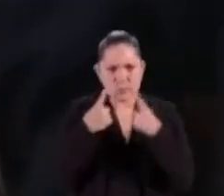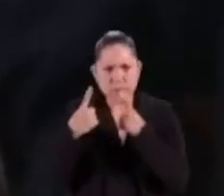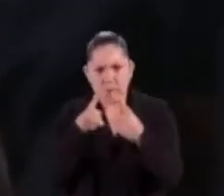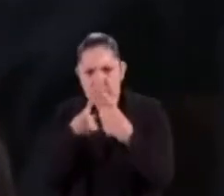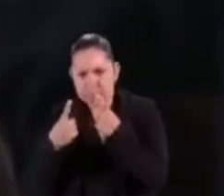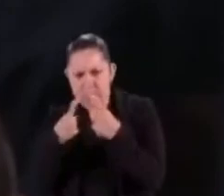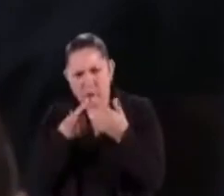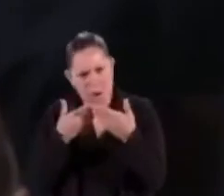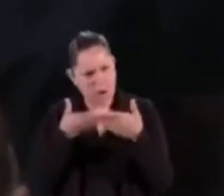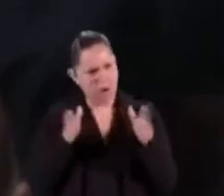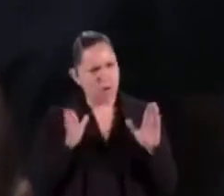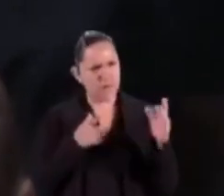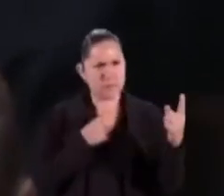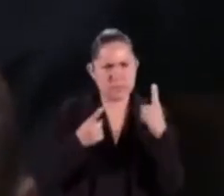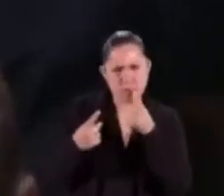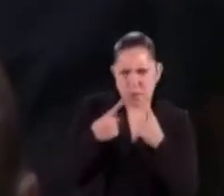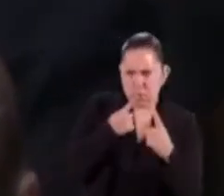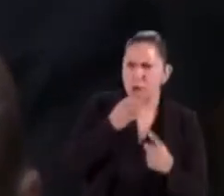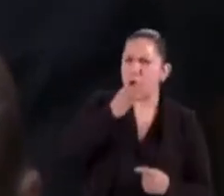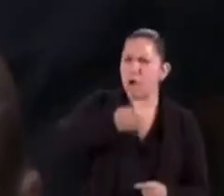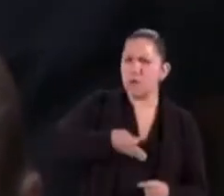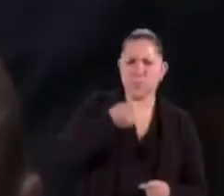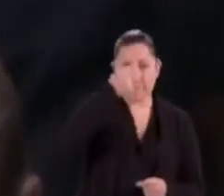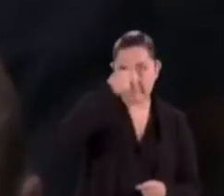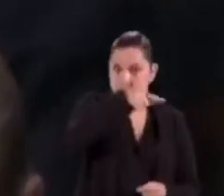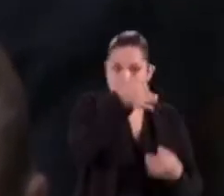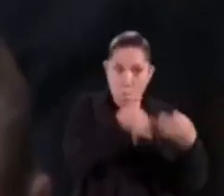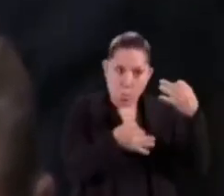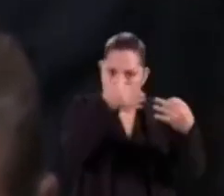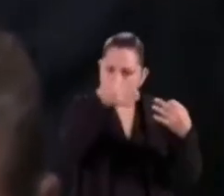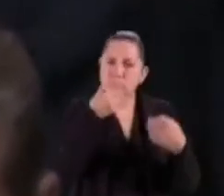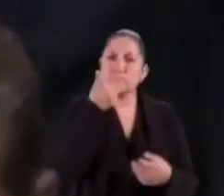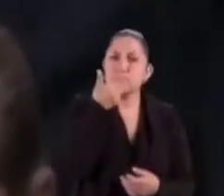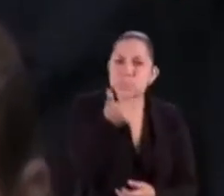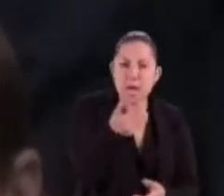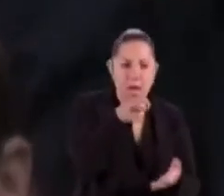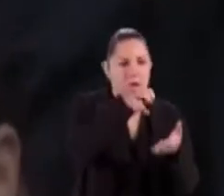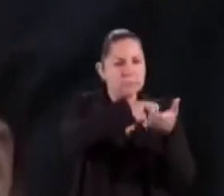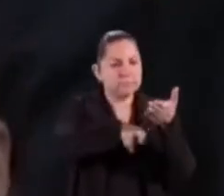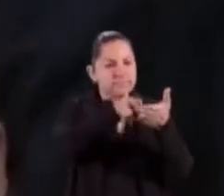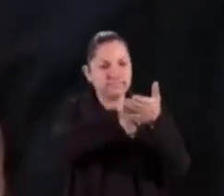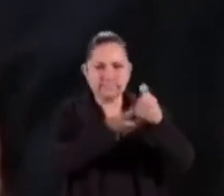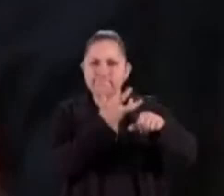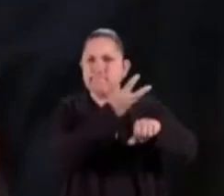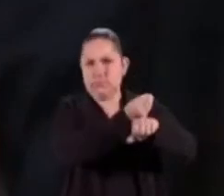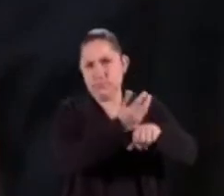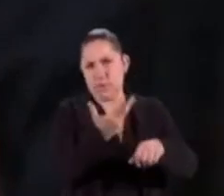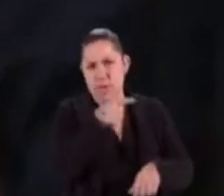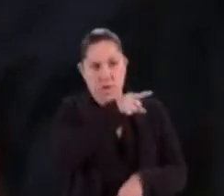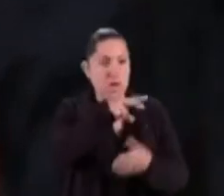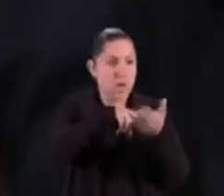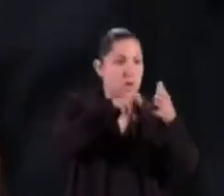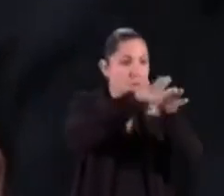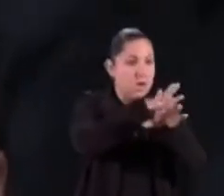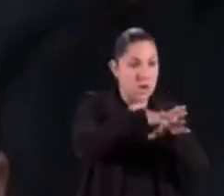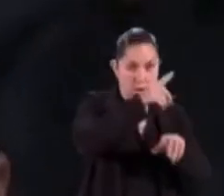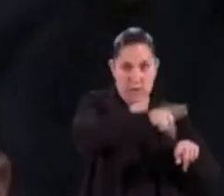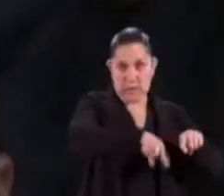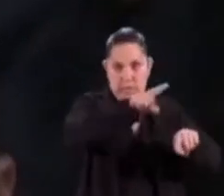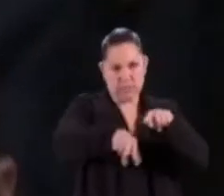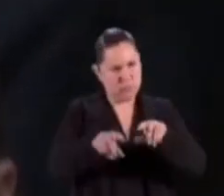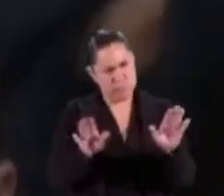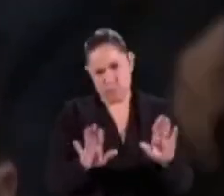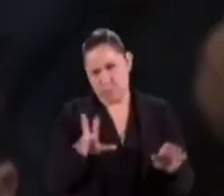para reforzar la justicia y no para destruirla. Queremos un sistema de justicia